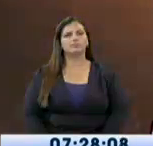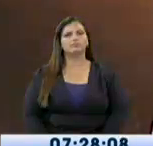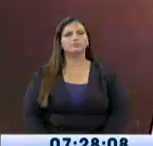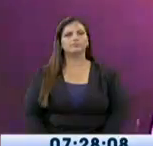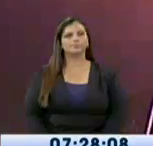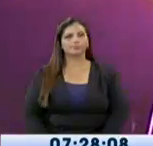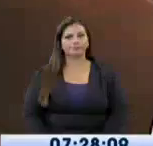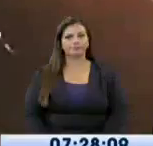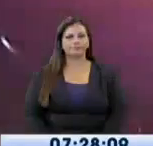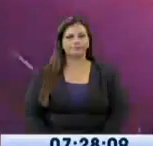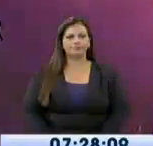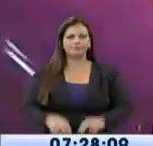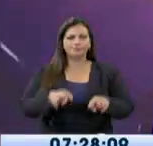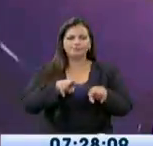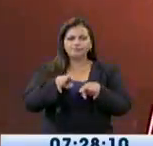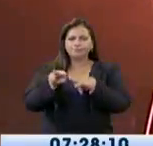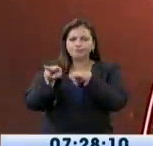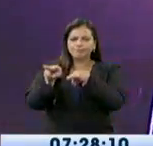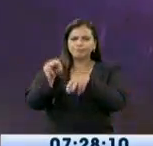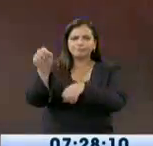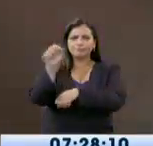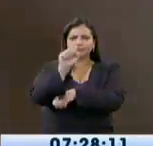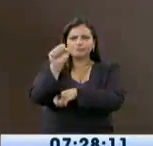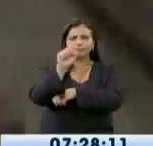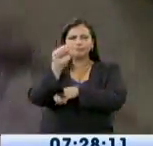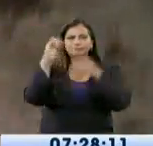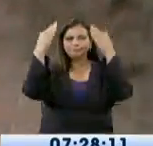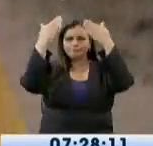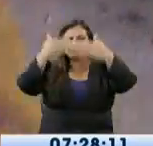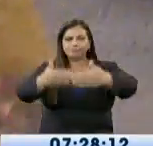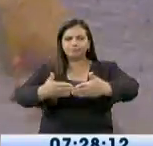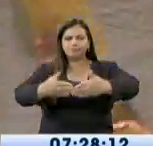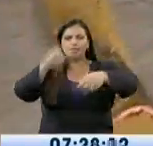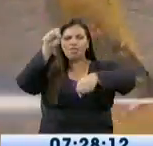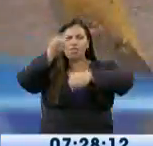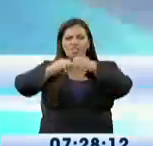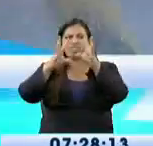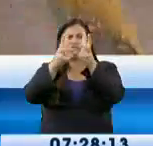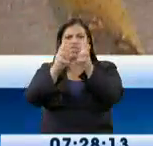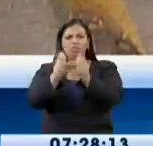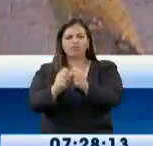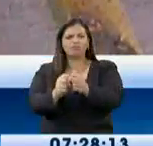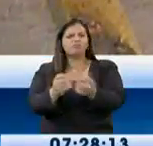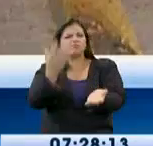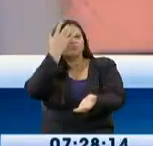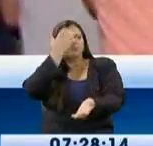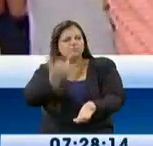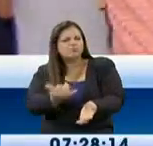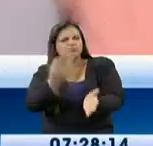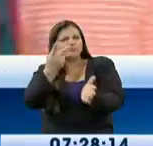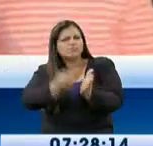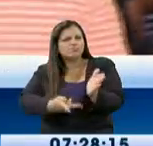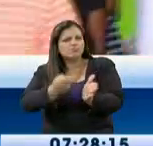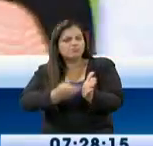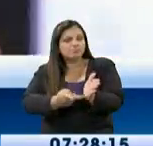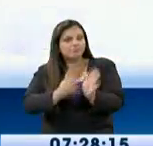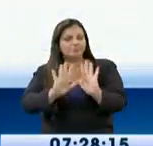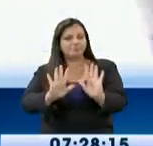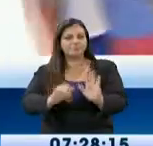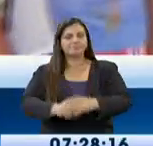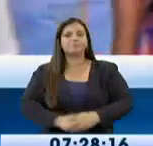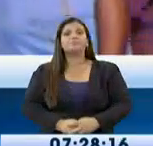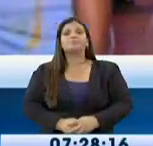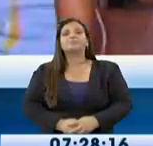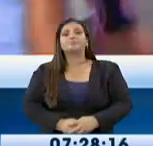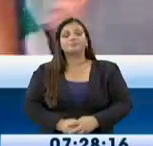En el parabrisas del vehículo que atropelló a la hora occiso aún permanecía la huella del impacto. El accidente se